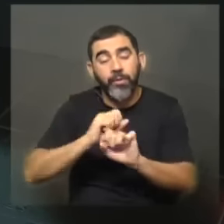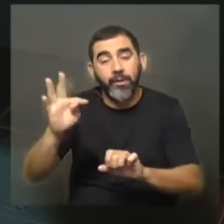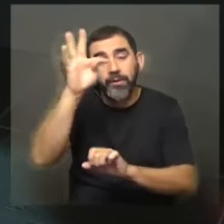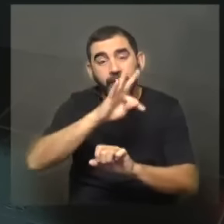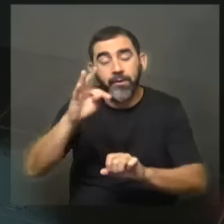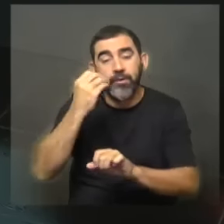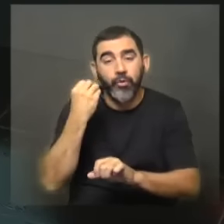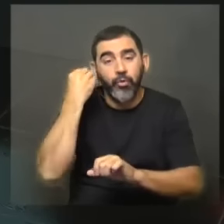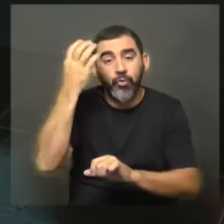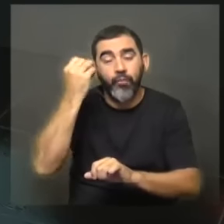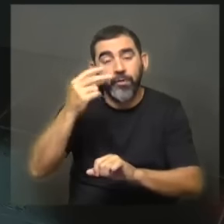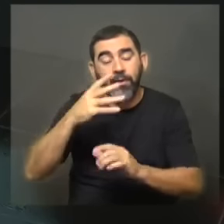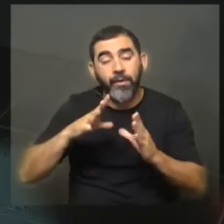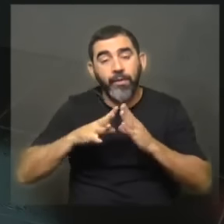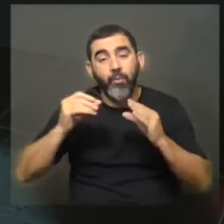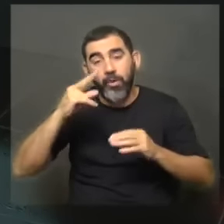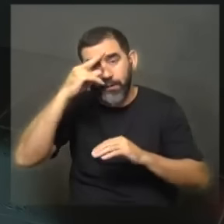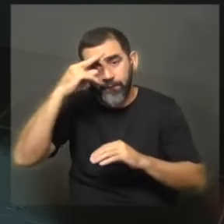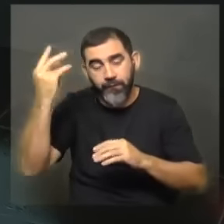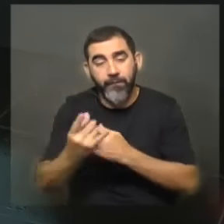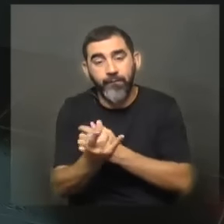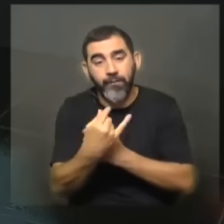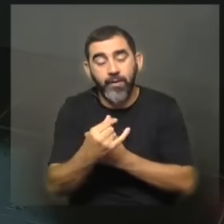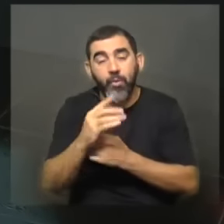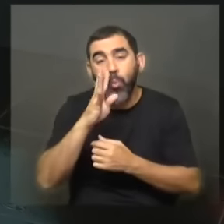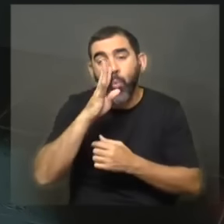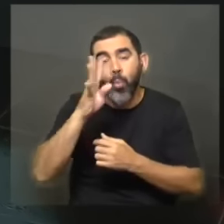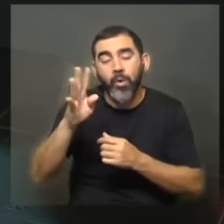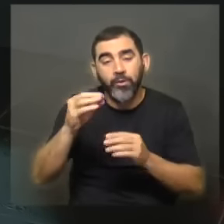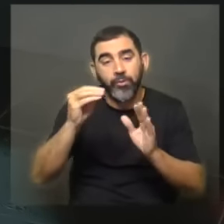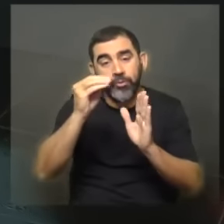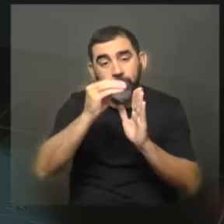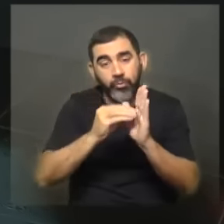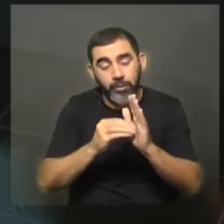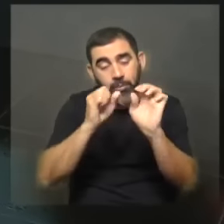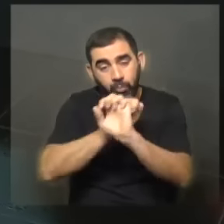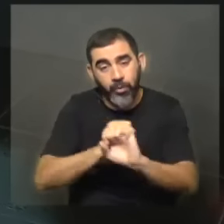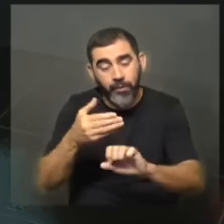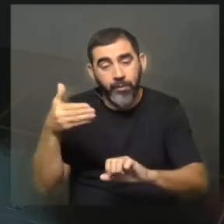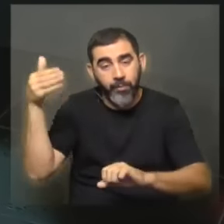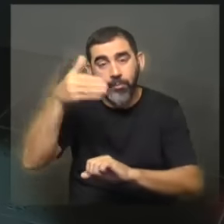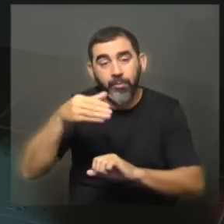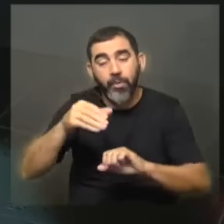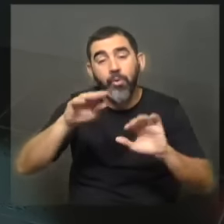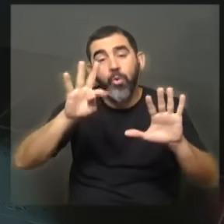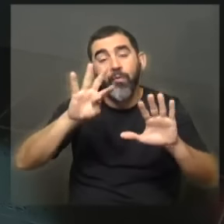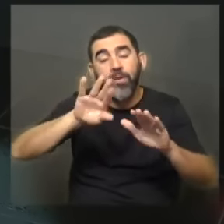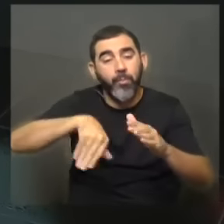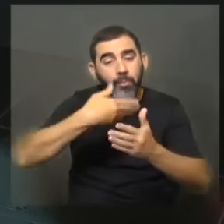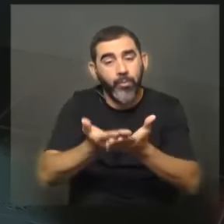conferencias de la Escuela de Verano seibal hay 4000 cupos eh Para participar de 90 propuestas